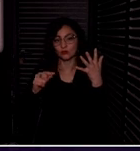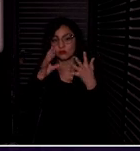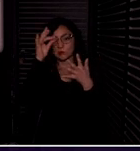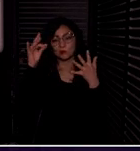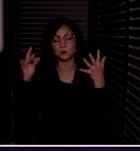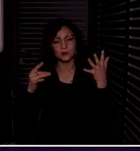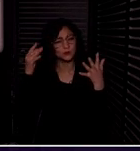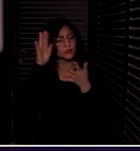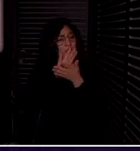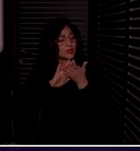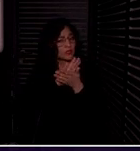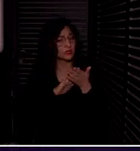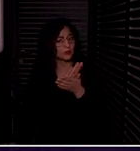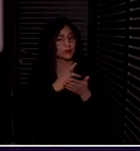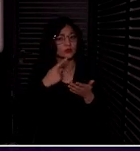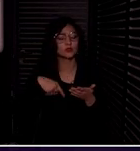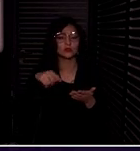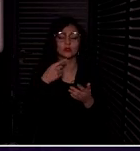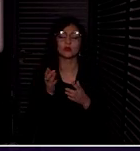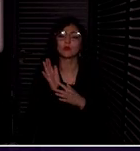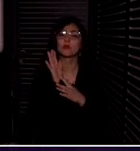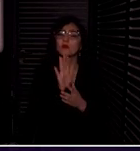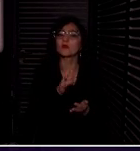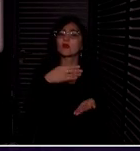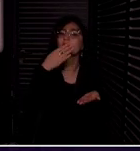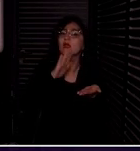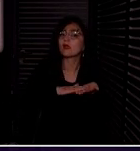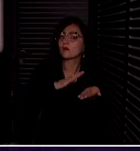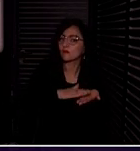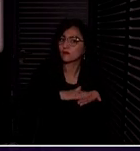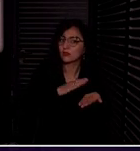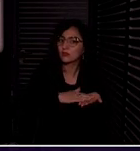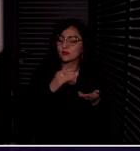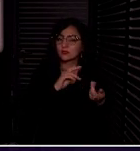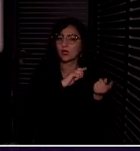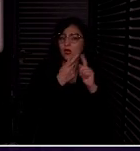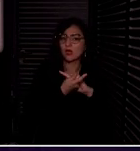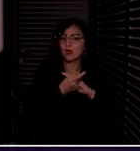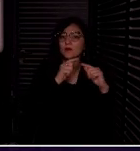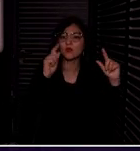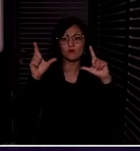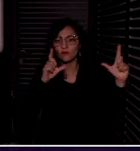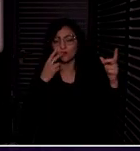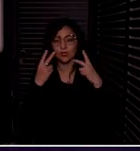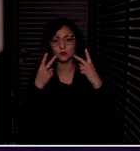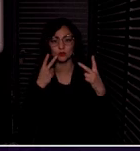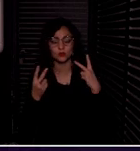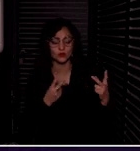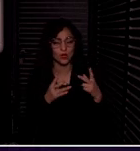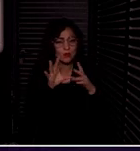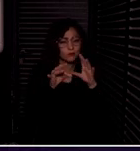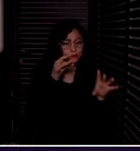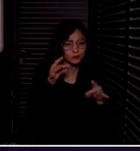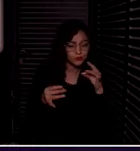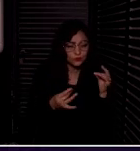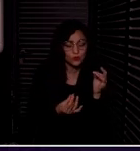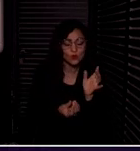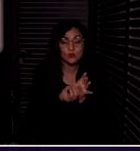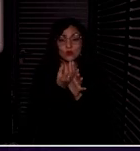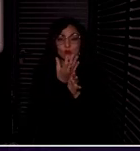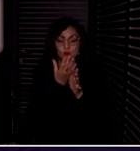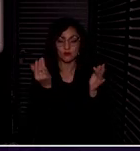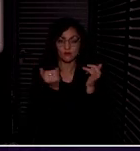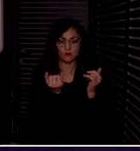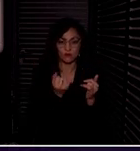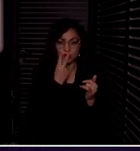gustaría plantearles las evidencias, ¿no? Los cambios en la cultura audiovisual, en el diagnóstico, que dan cuenta de un nuevo sujeto,